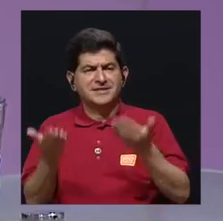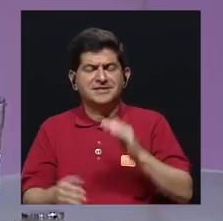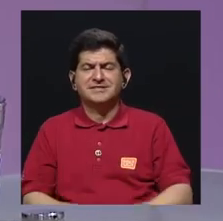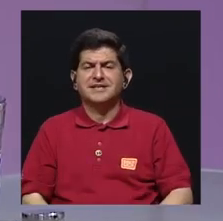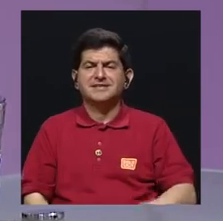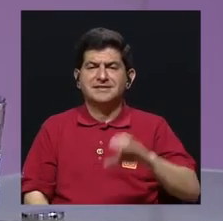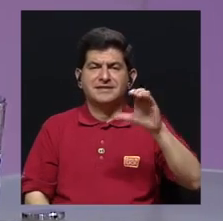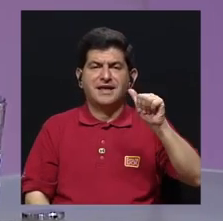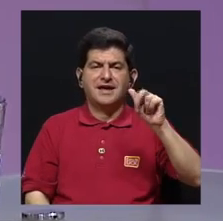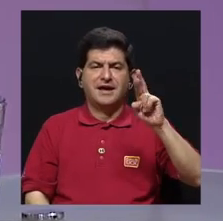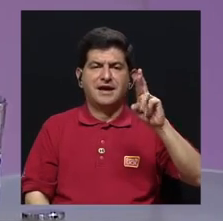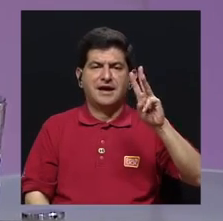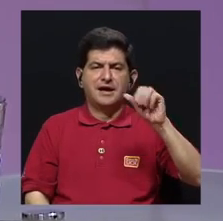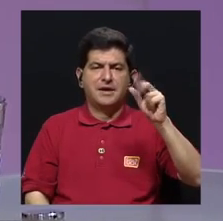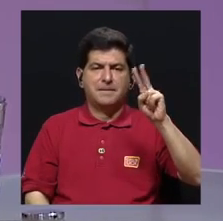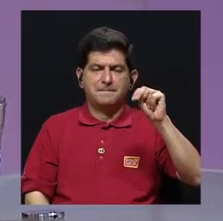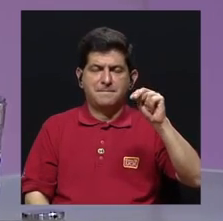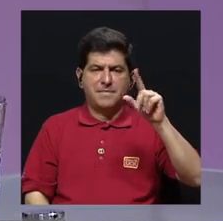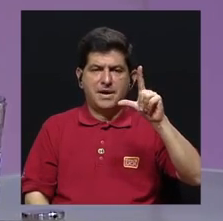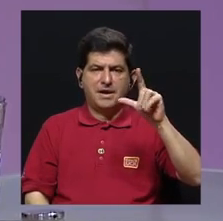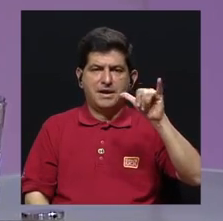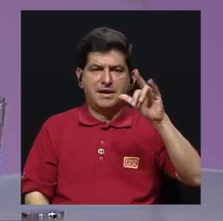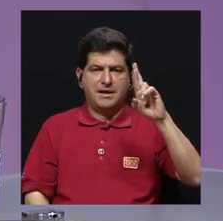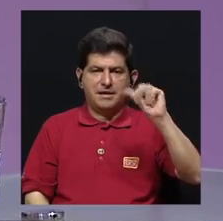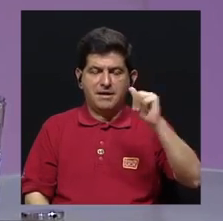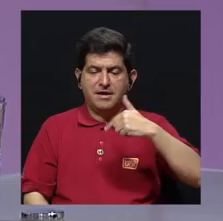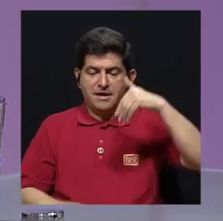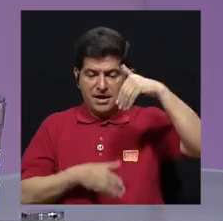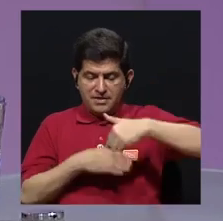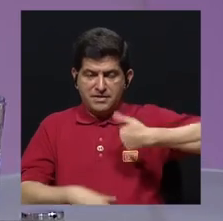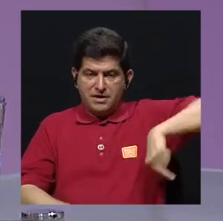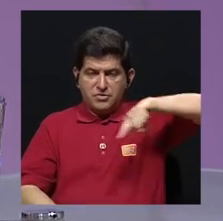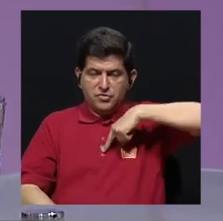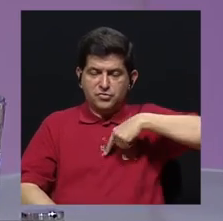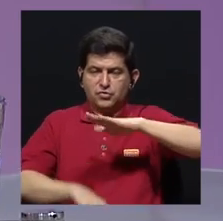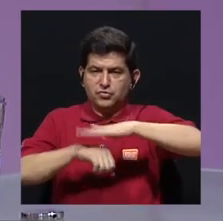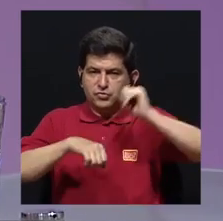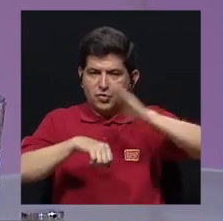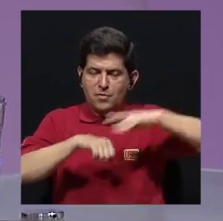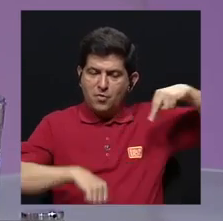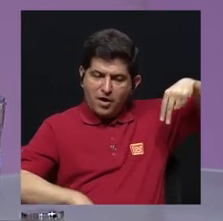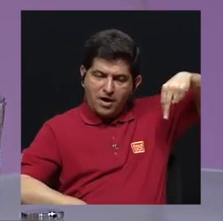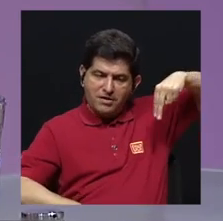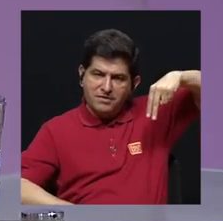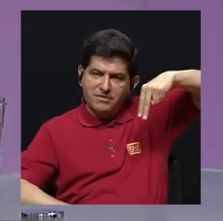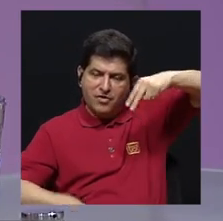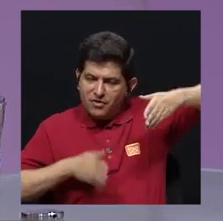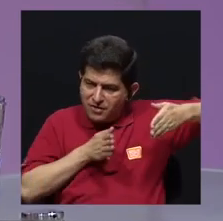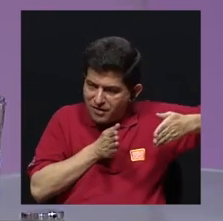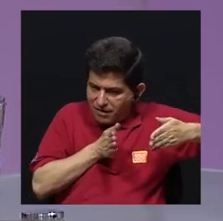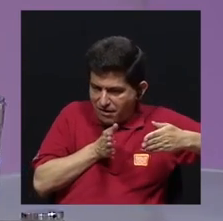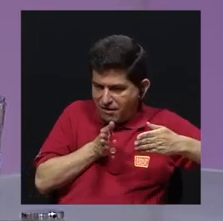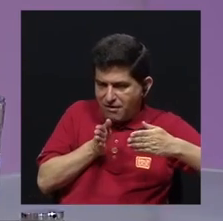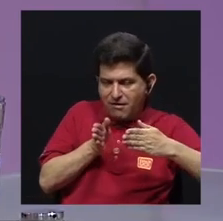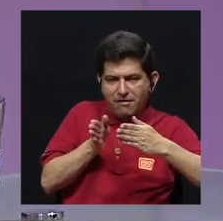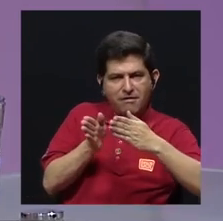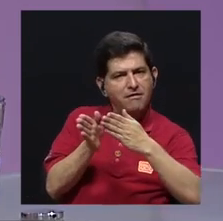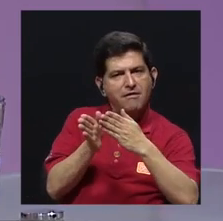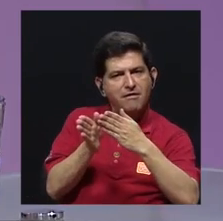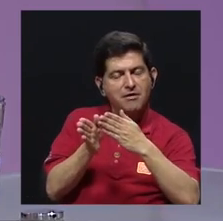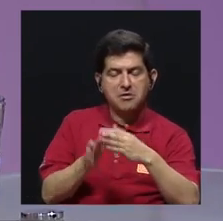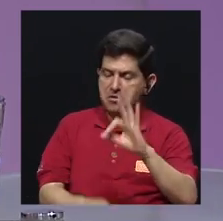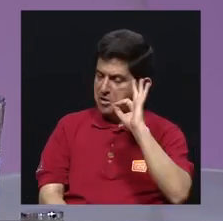Lira, nosotras, dentro de nosotras, tenemos un llamado de caminos, ¿verdad? Y